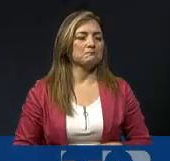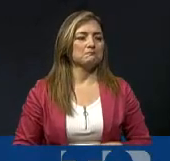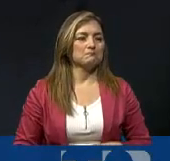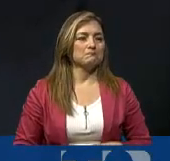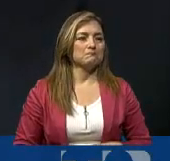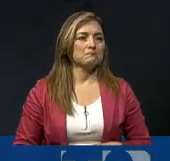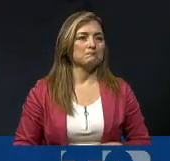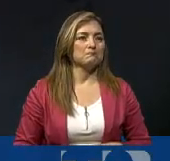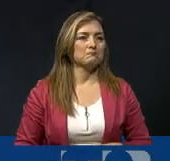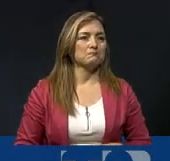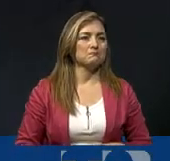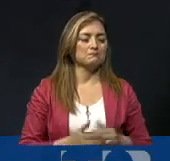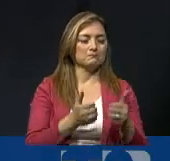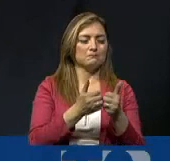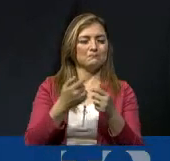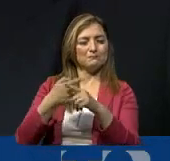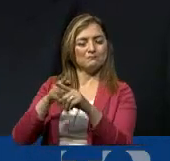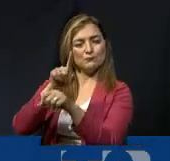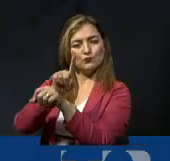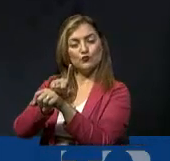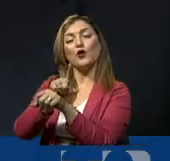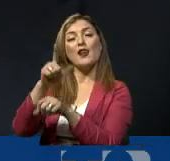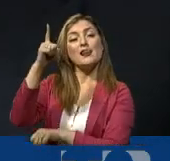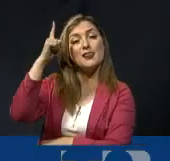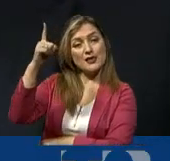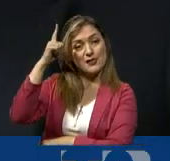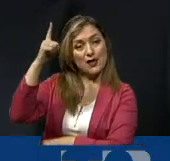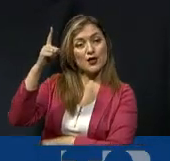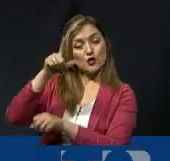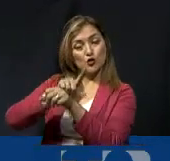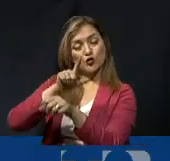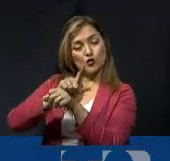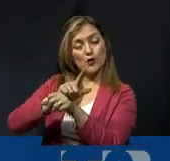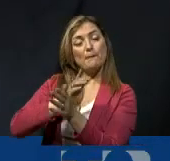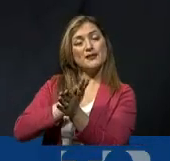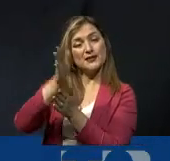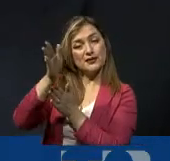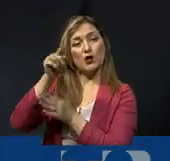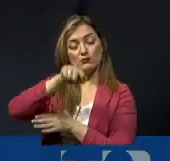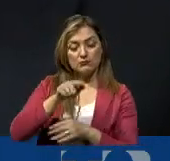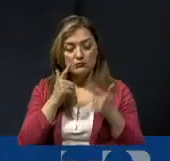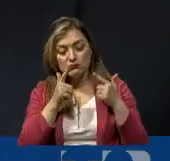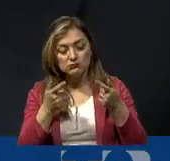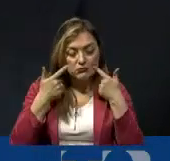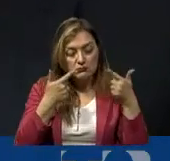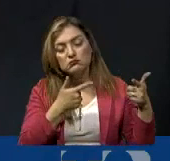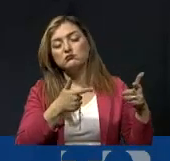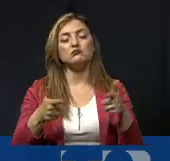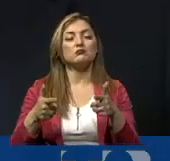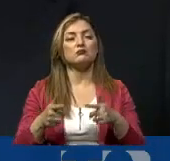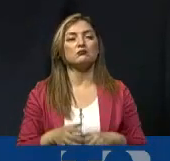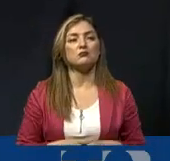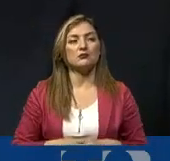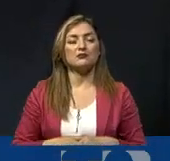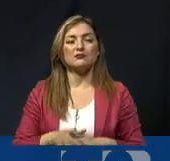está siendo valorada por un equipo multidisciplinario liderado por nuestros médicos intensivistas apoyado por el equipo de médicos infectólogos